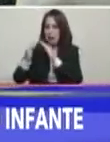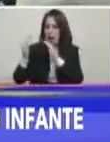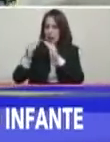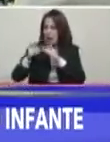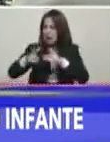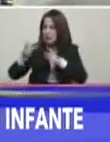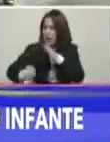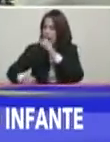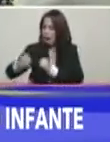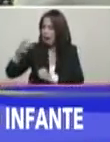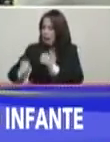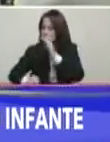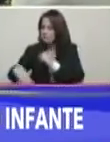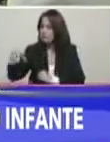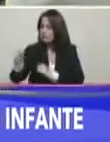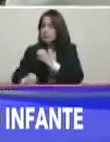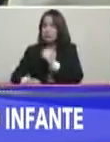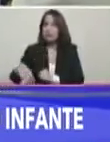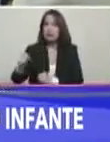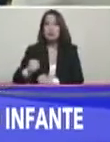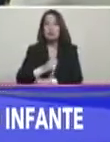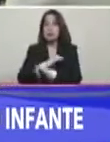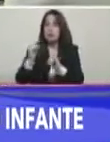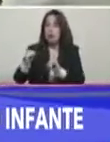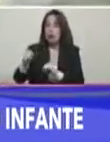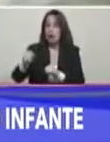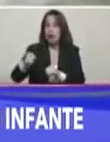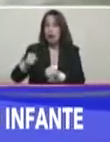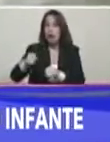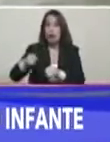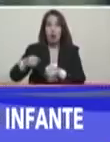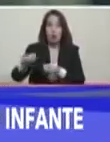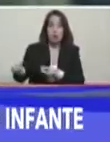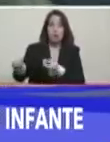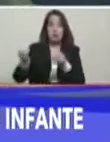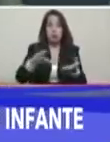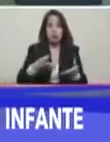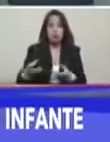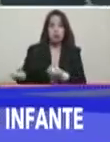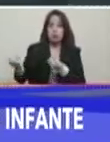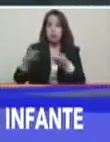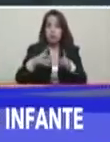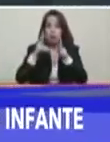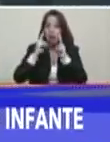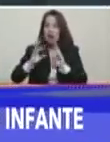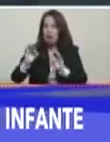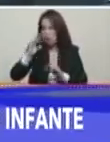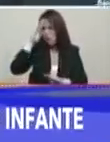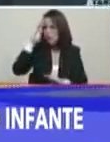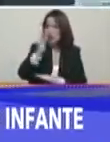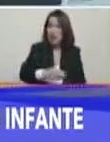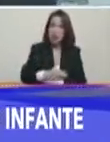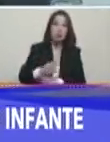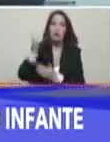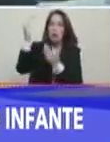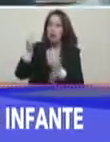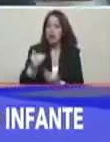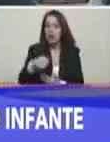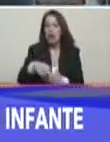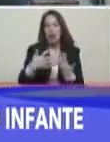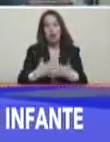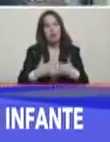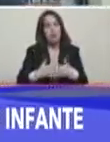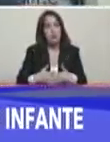nosotros, viene directo, pasando y eliminando todo el tema del intermediario. Luego ese productor,